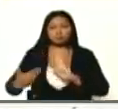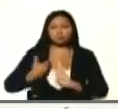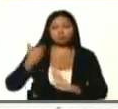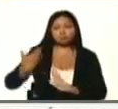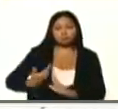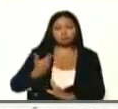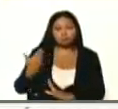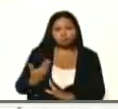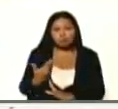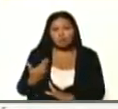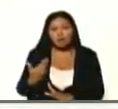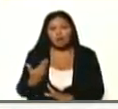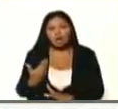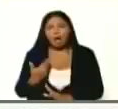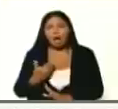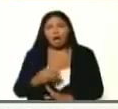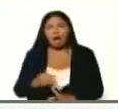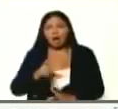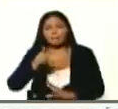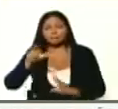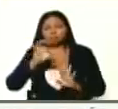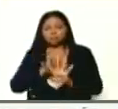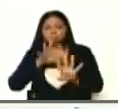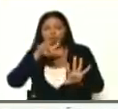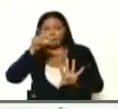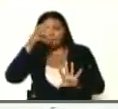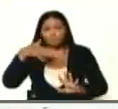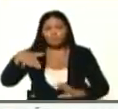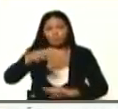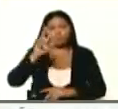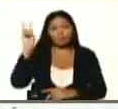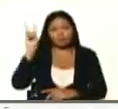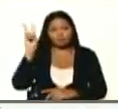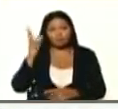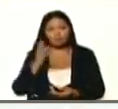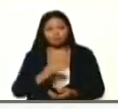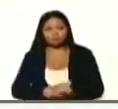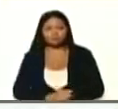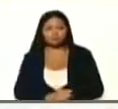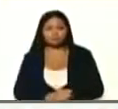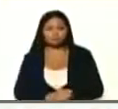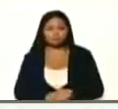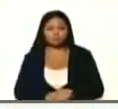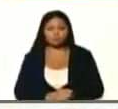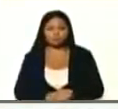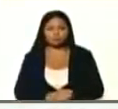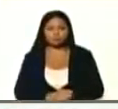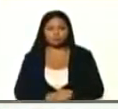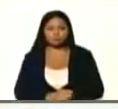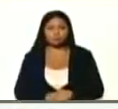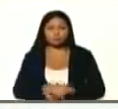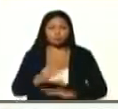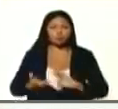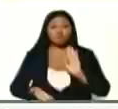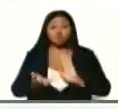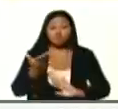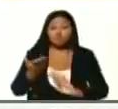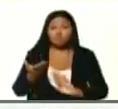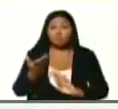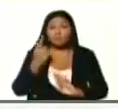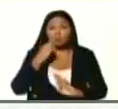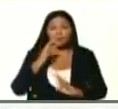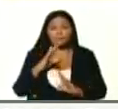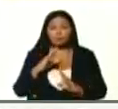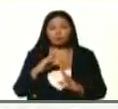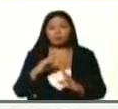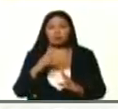obviamente a las grandes mayorías del pueblo de Venezuela. Y lo importante es que no haya impunidad.